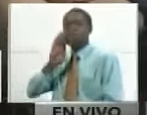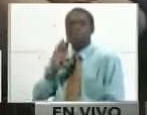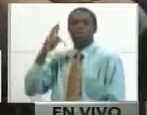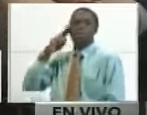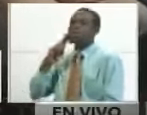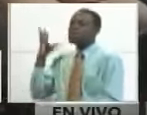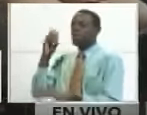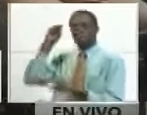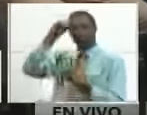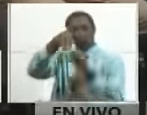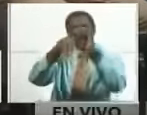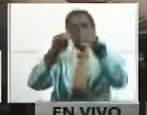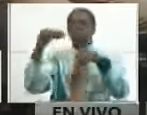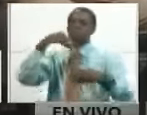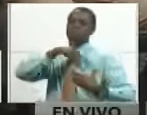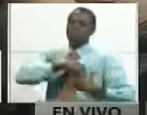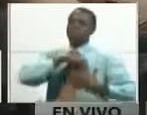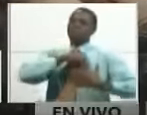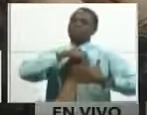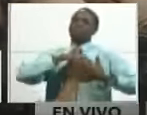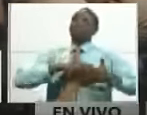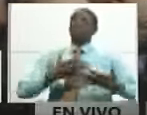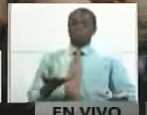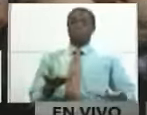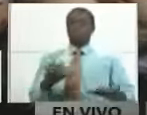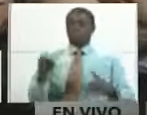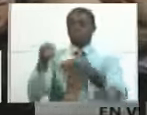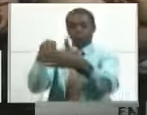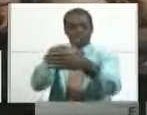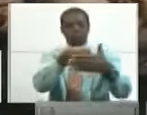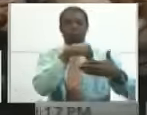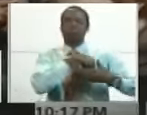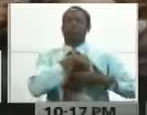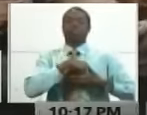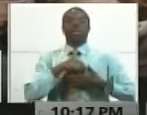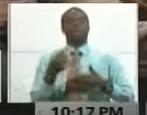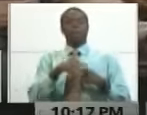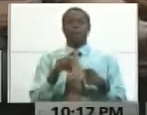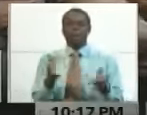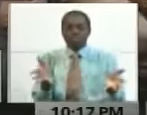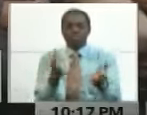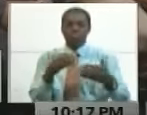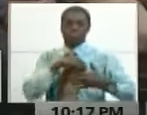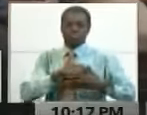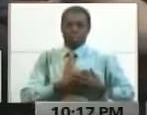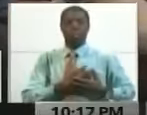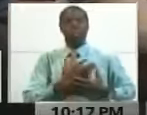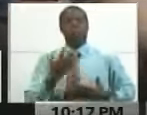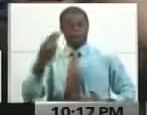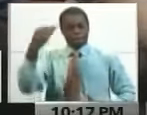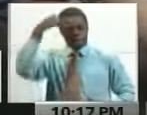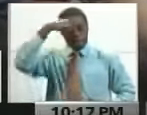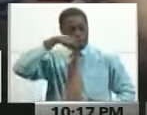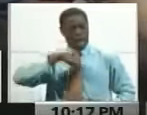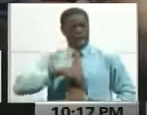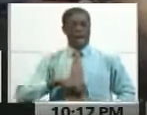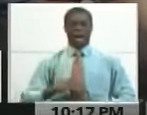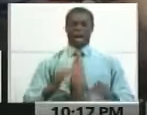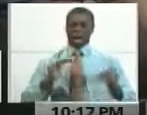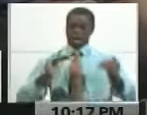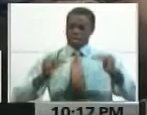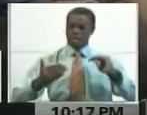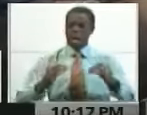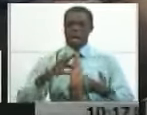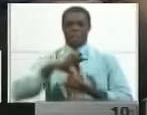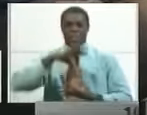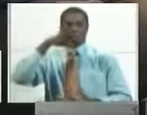corazón, seguir sembrando y acrecentando la semilla moral, espiritual, ética, política de nuestro